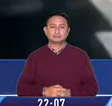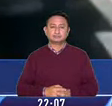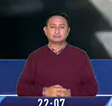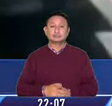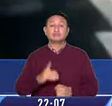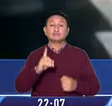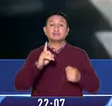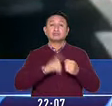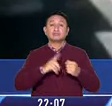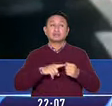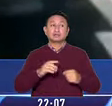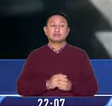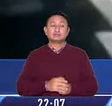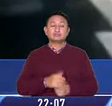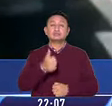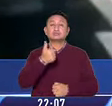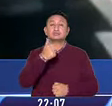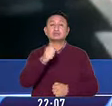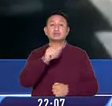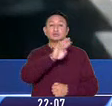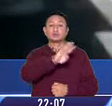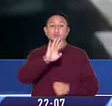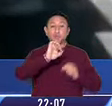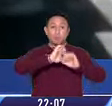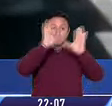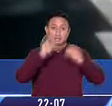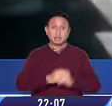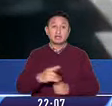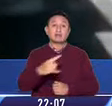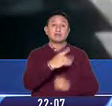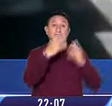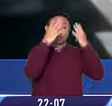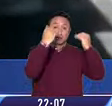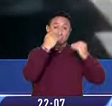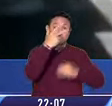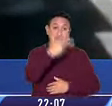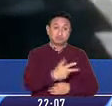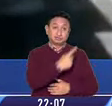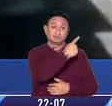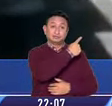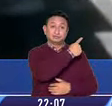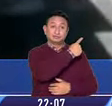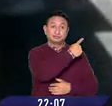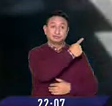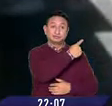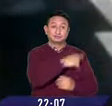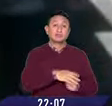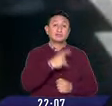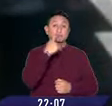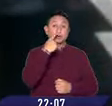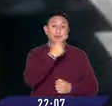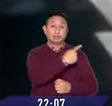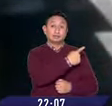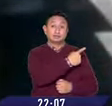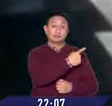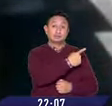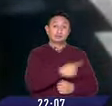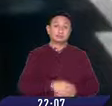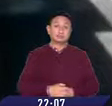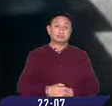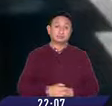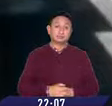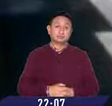Quito, son las 10:44 de la mañana. Hay una buseta blanca parada. Fíjese en el hombre de naranja con gorra. Lanza un objeto,